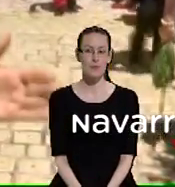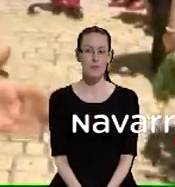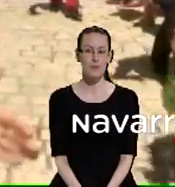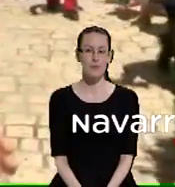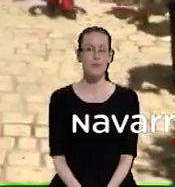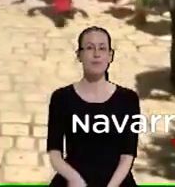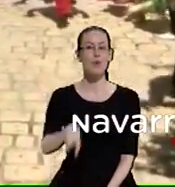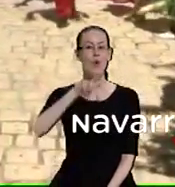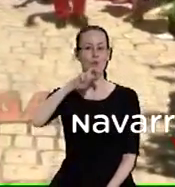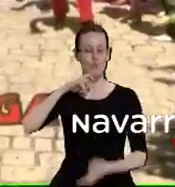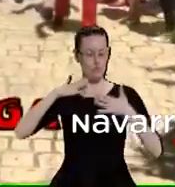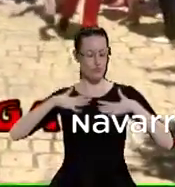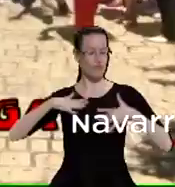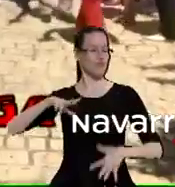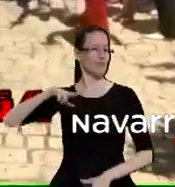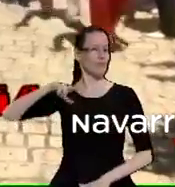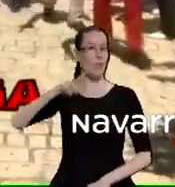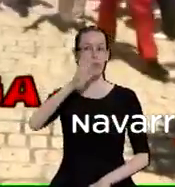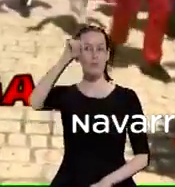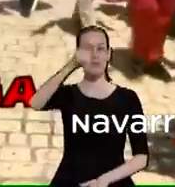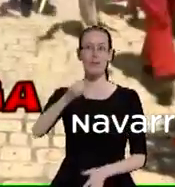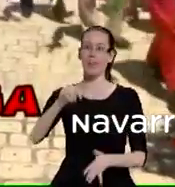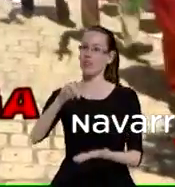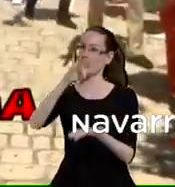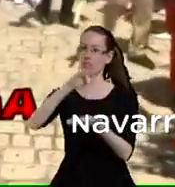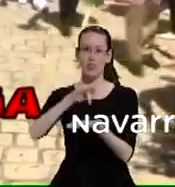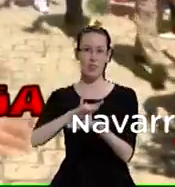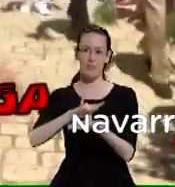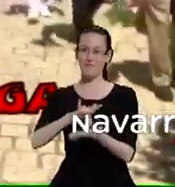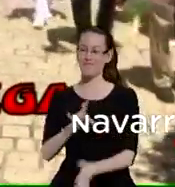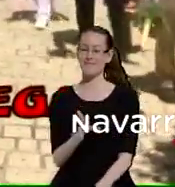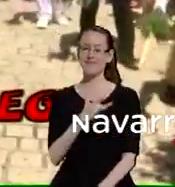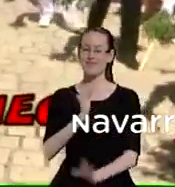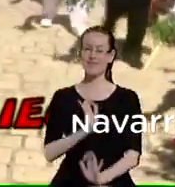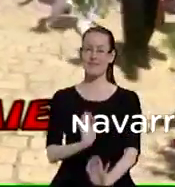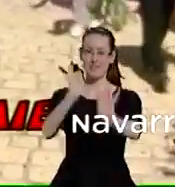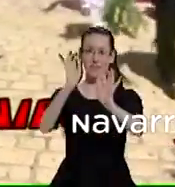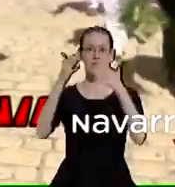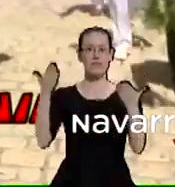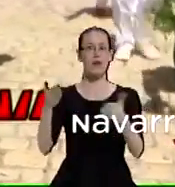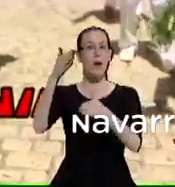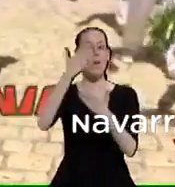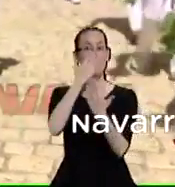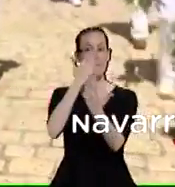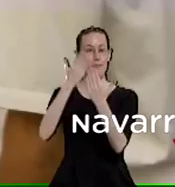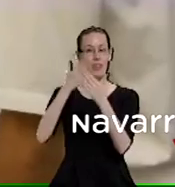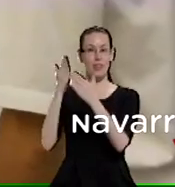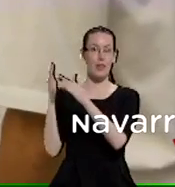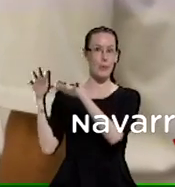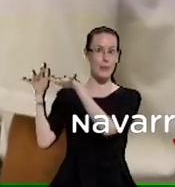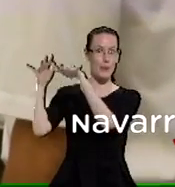Tudela se engalana para celebrar hoy su día grande. Santa Ana ha recorrido las calles de la localidad acompañada de miles de vecinos y